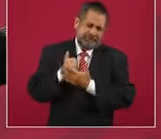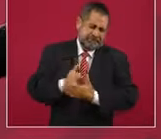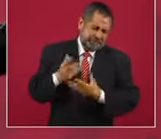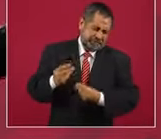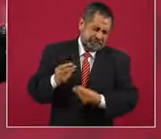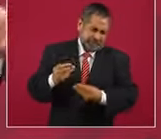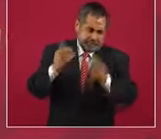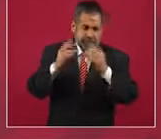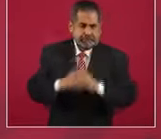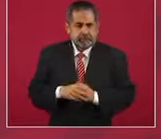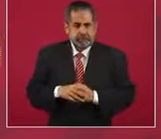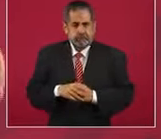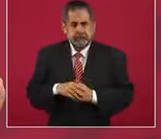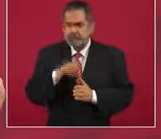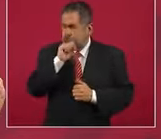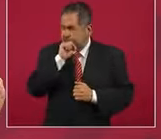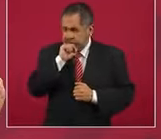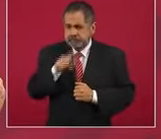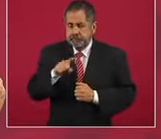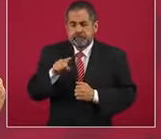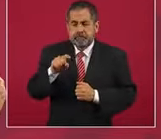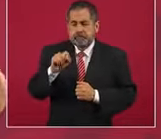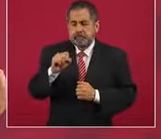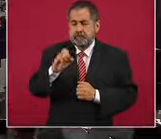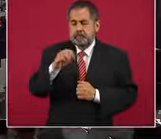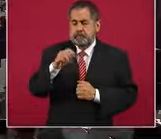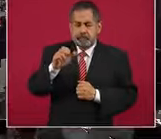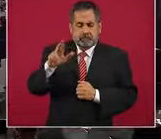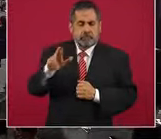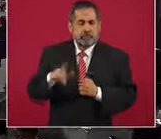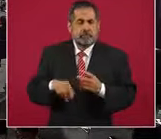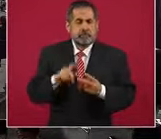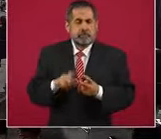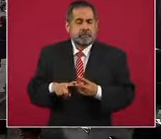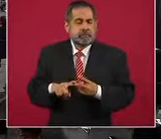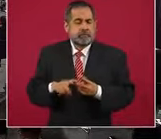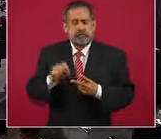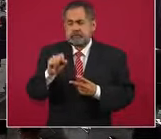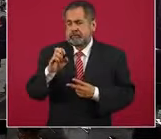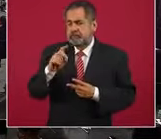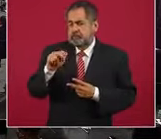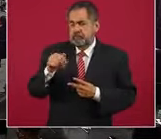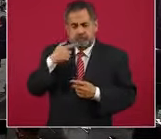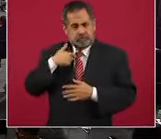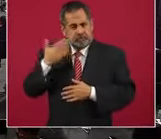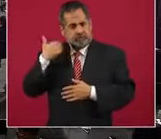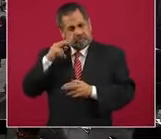cosas. Tanto la Secretaría de Marina, estaba viendo un